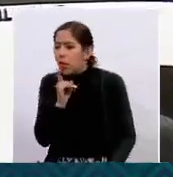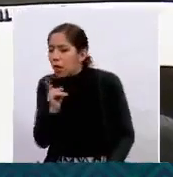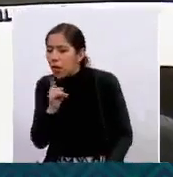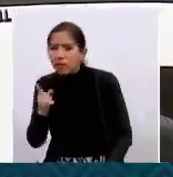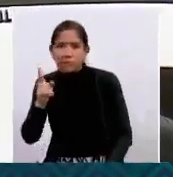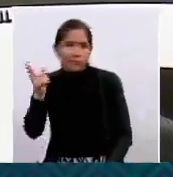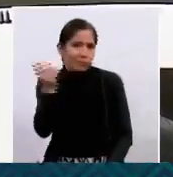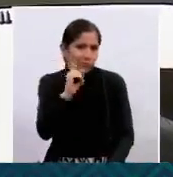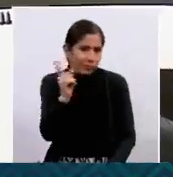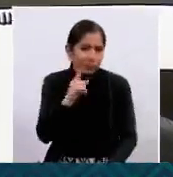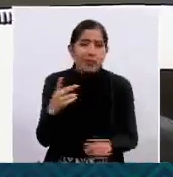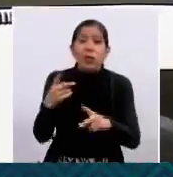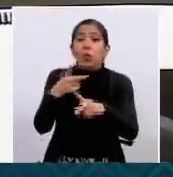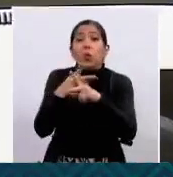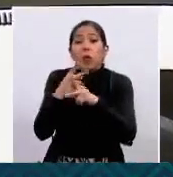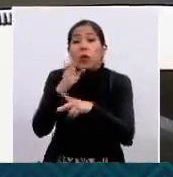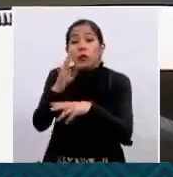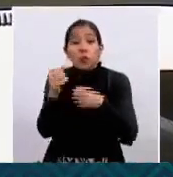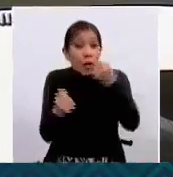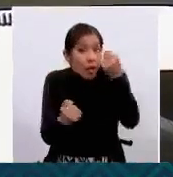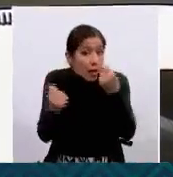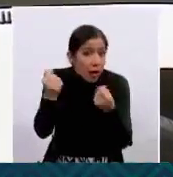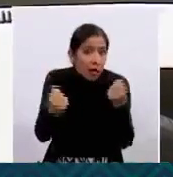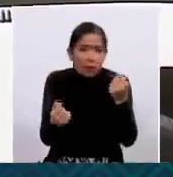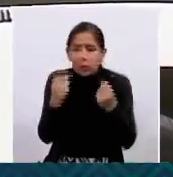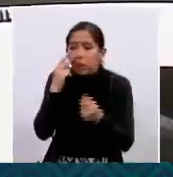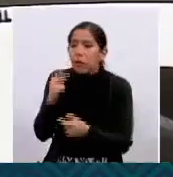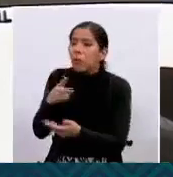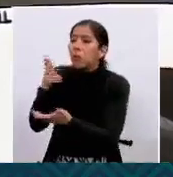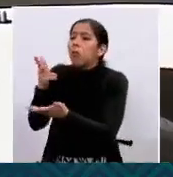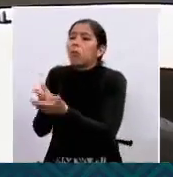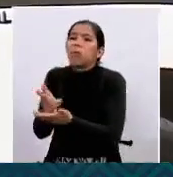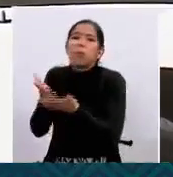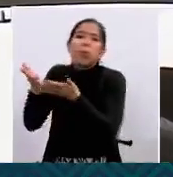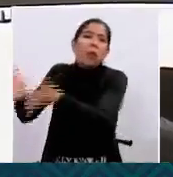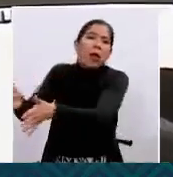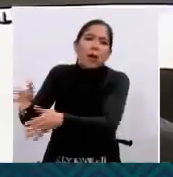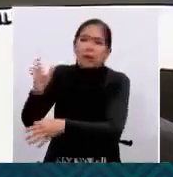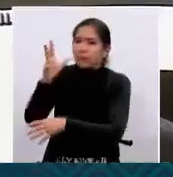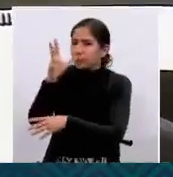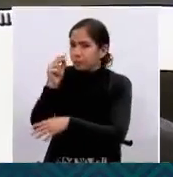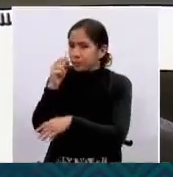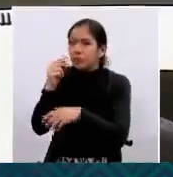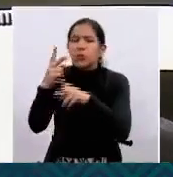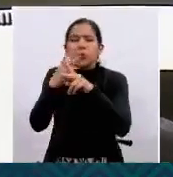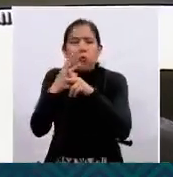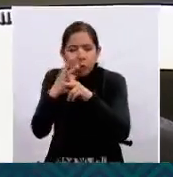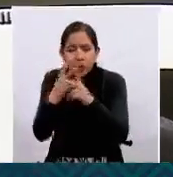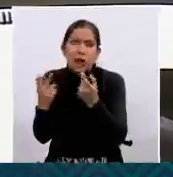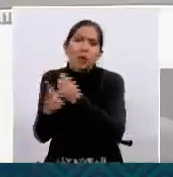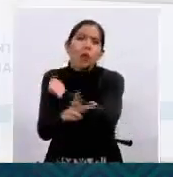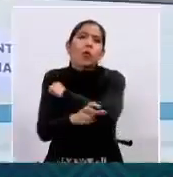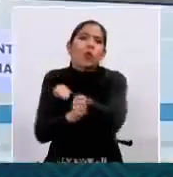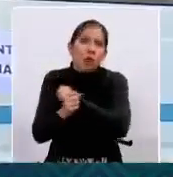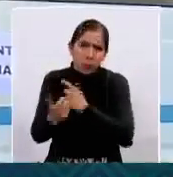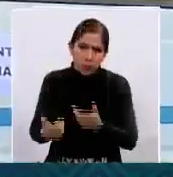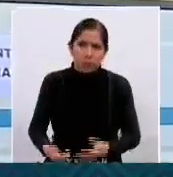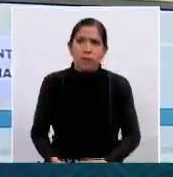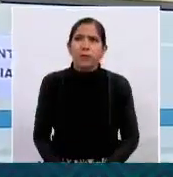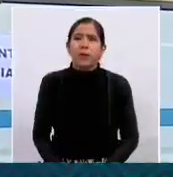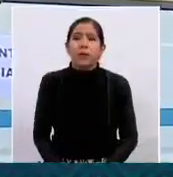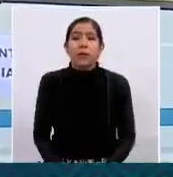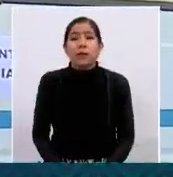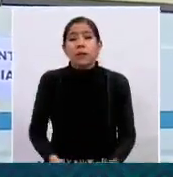mucho cuidado con el tema de sus motorizados y ver dónde dejarlos para evitar cualquier consecuencia o el hurto de estos vehículos. Pero